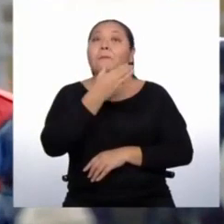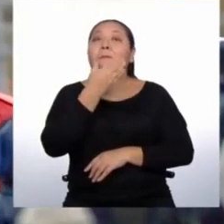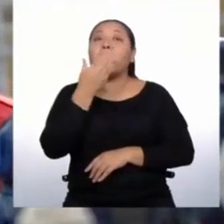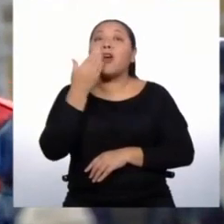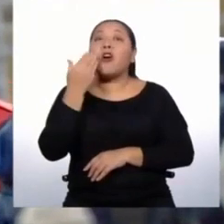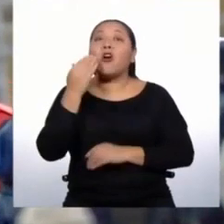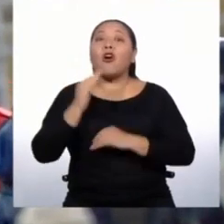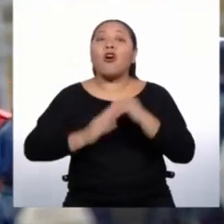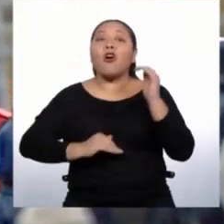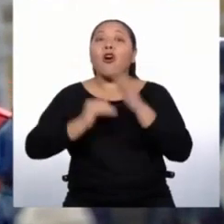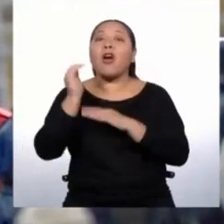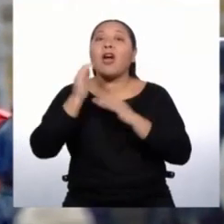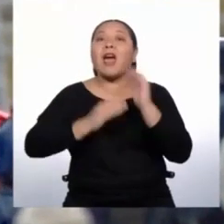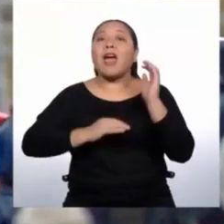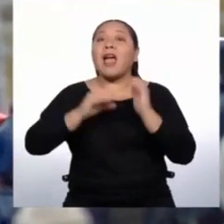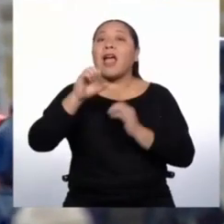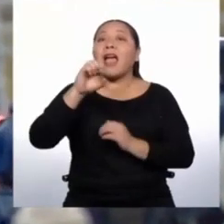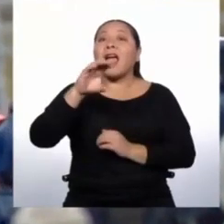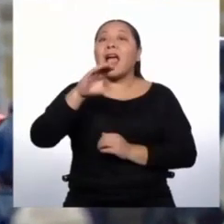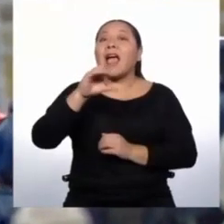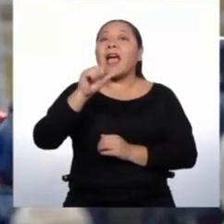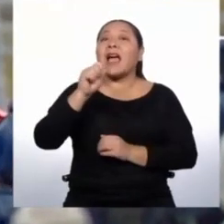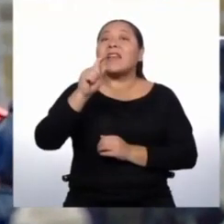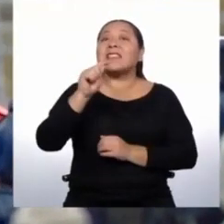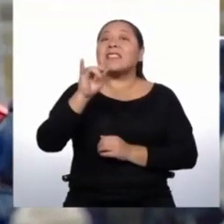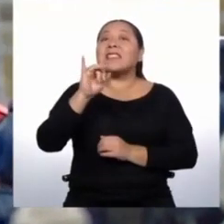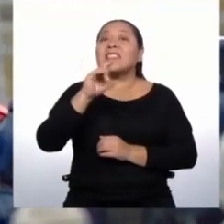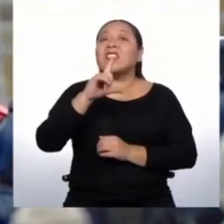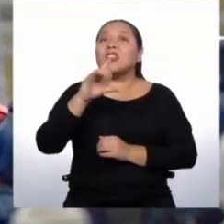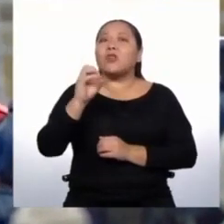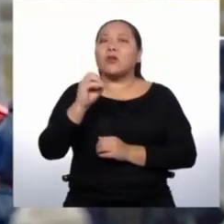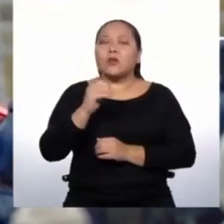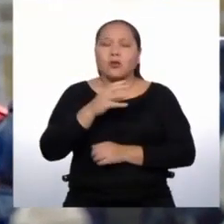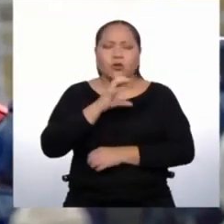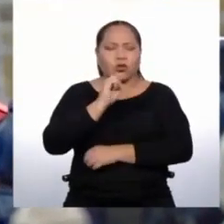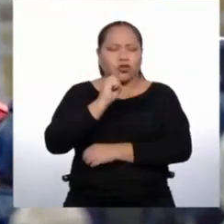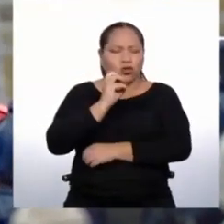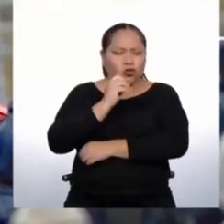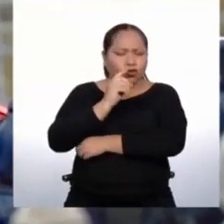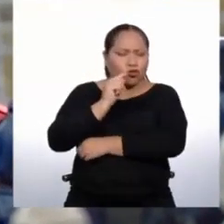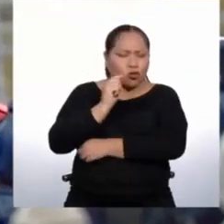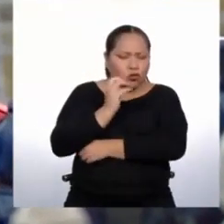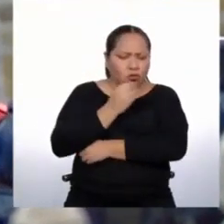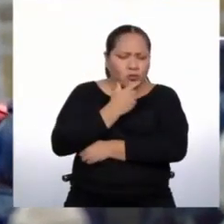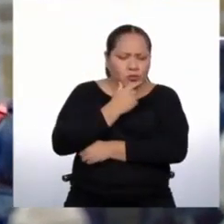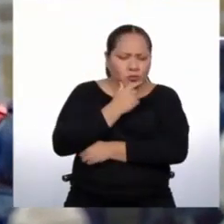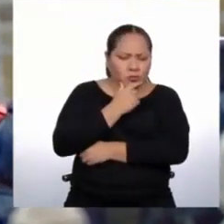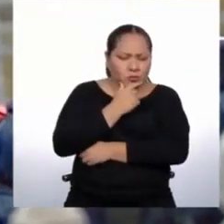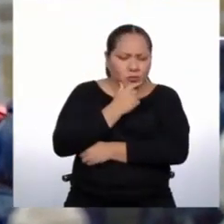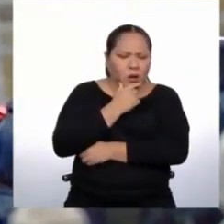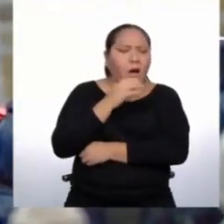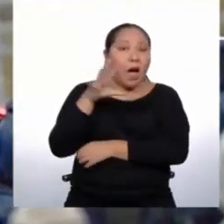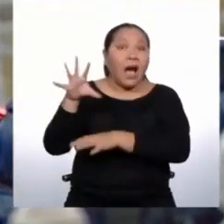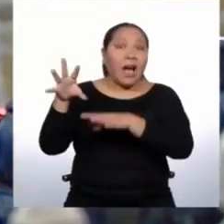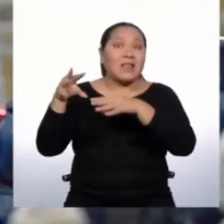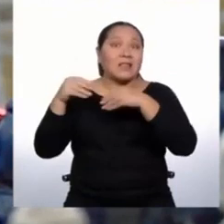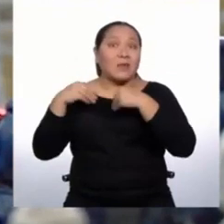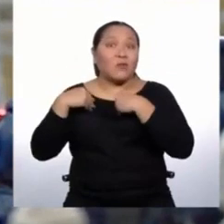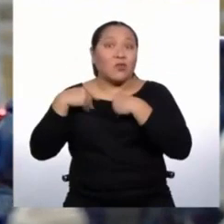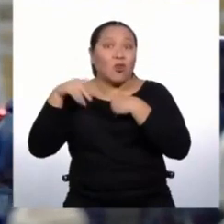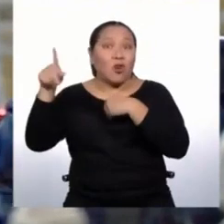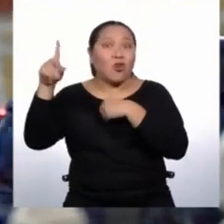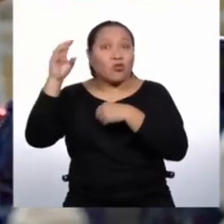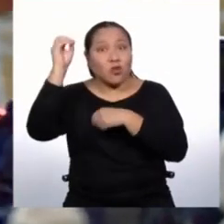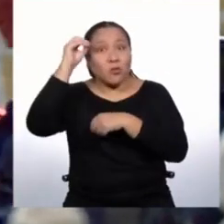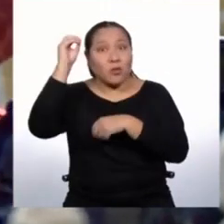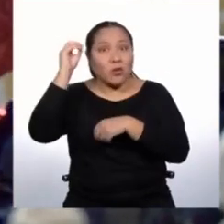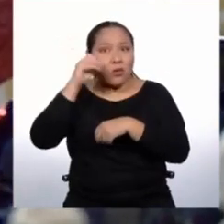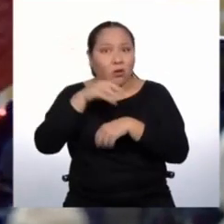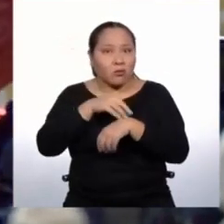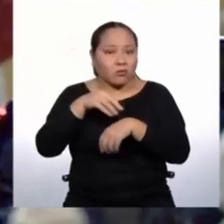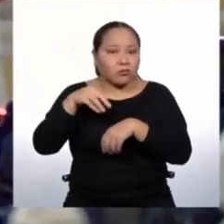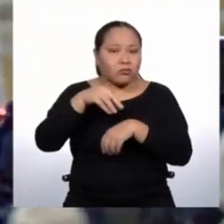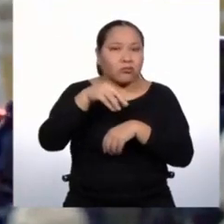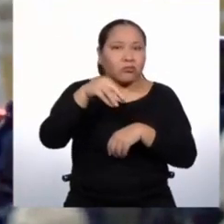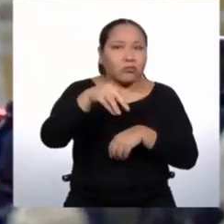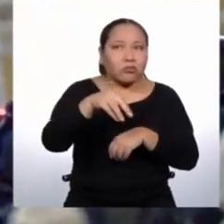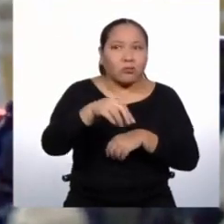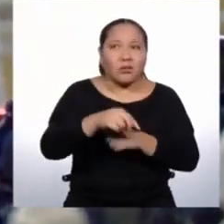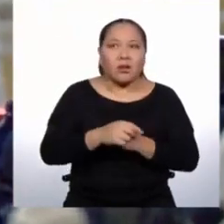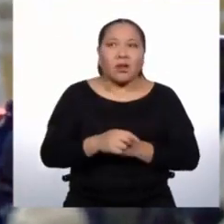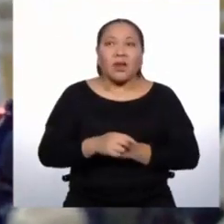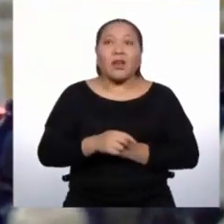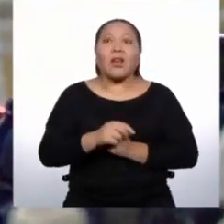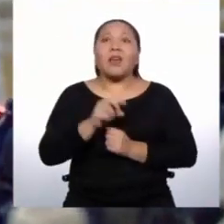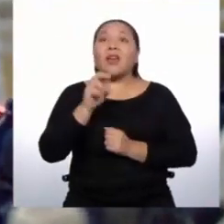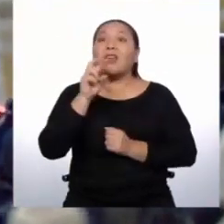breves momentos de meditación, de Soto puso en juego la fecha indicada por el Inca. Y 2 jugadas más